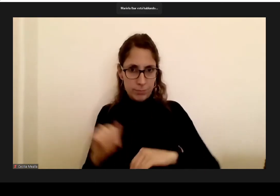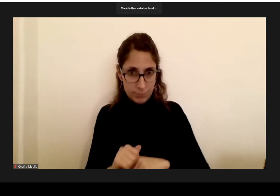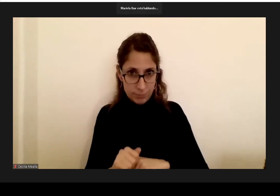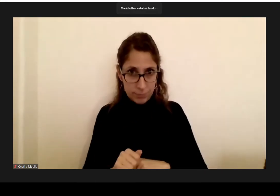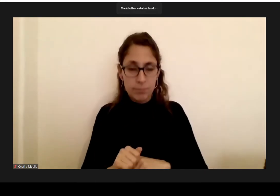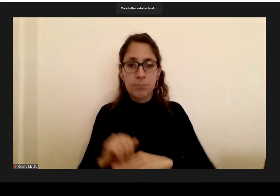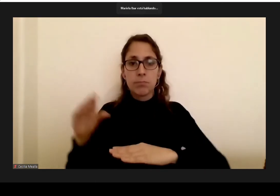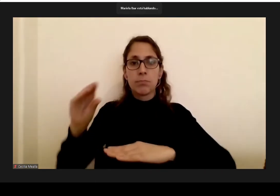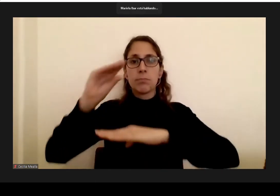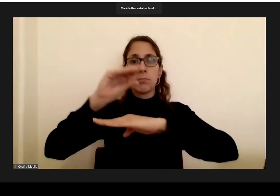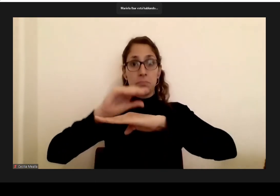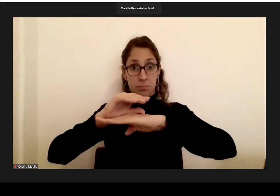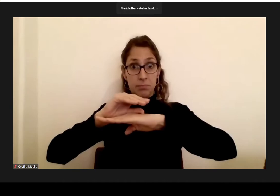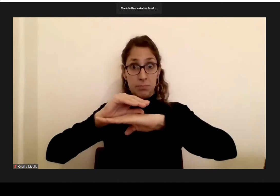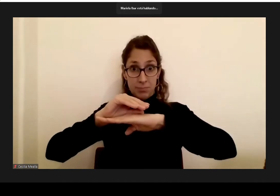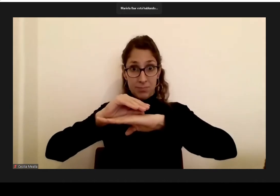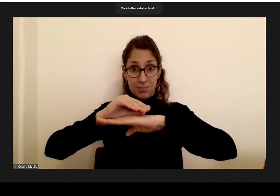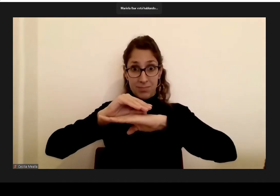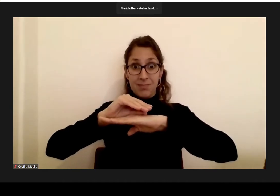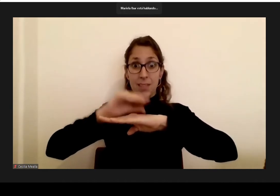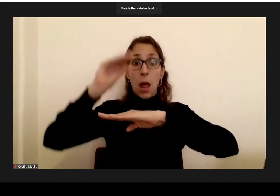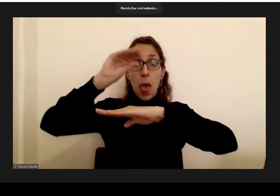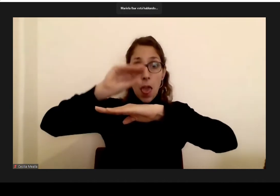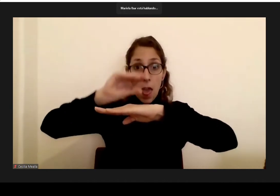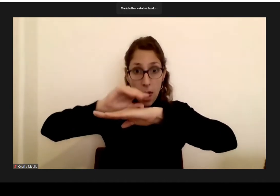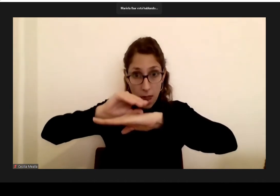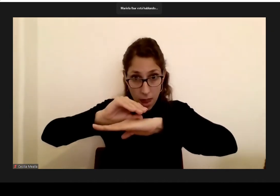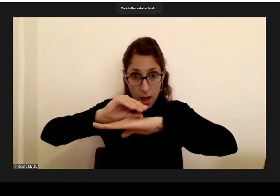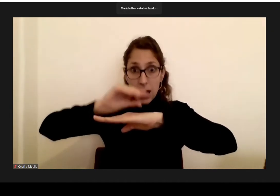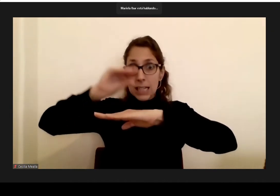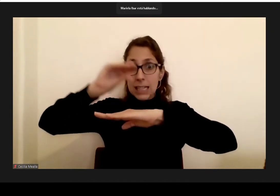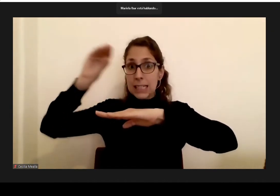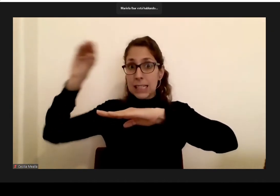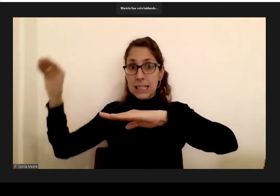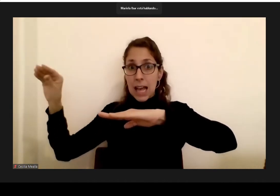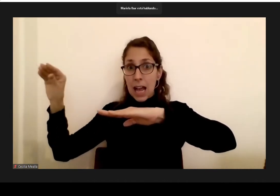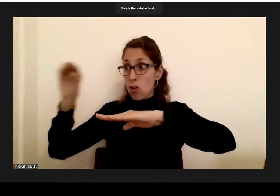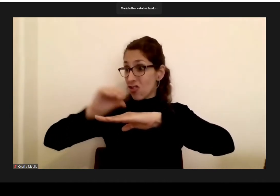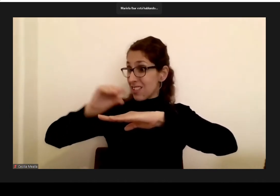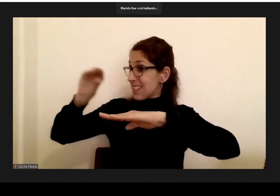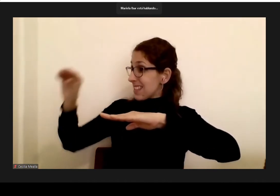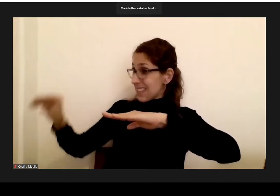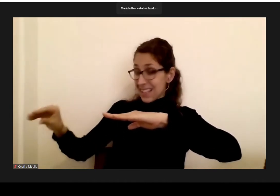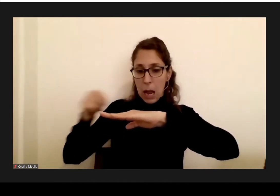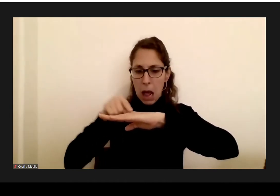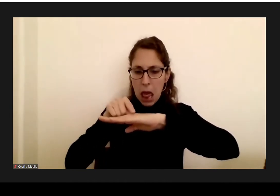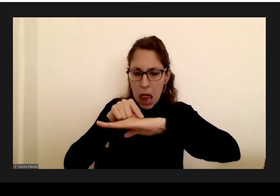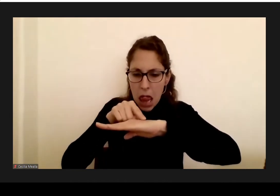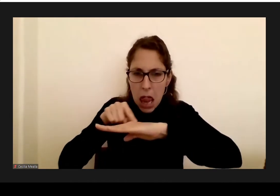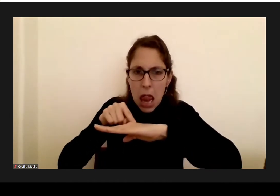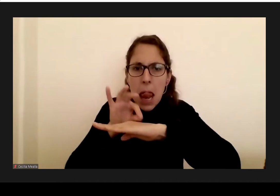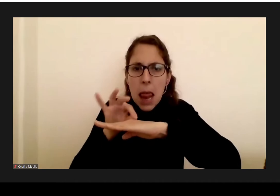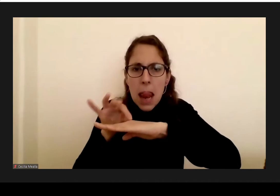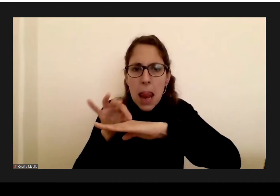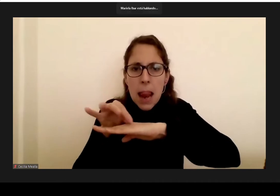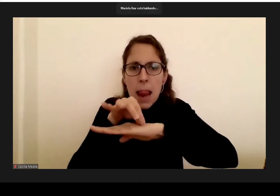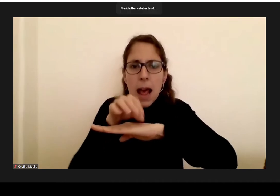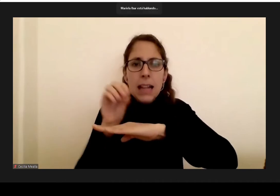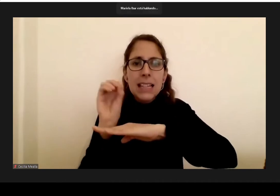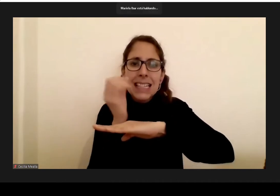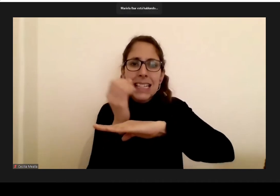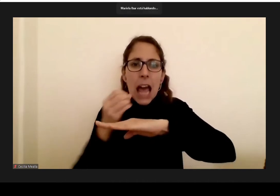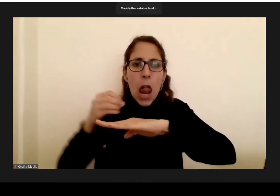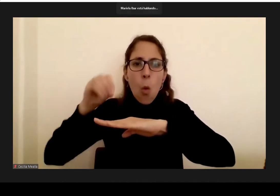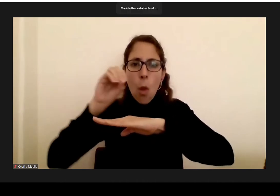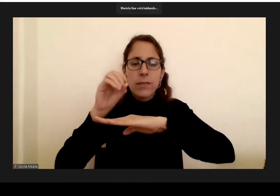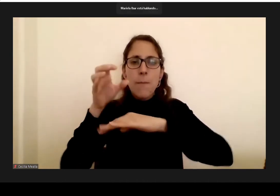quedar pegadas sobre el portaobjeto las células del órgano y las bacterias en este caso. Entonces lo que